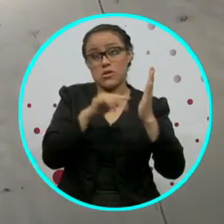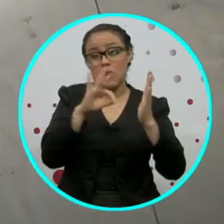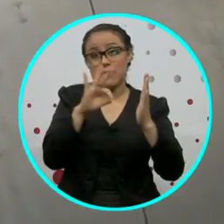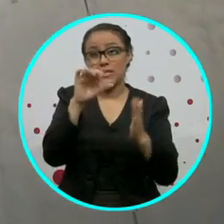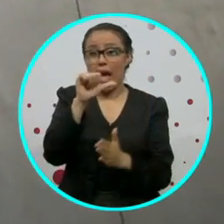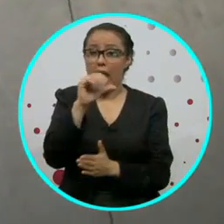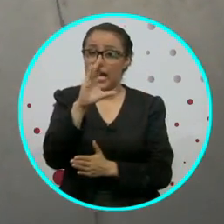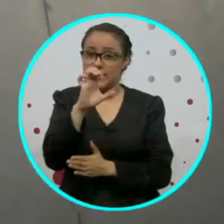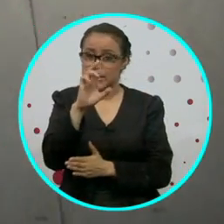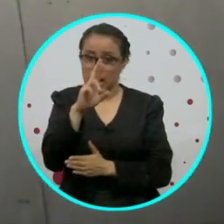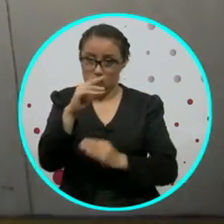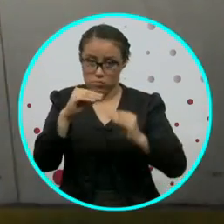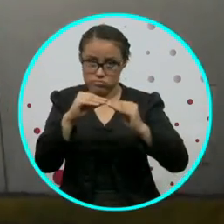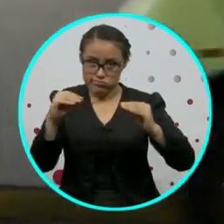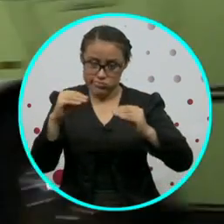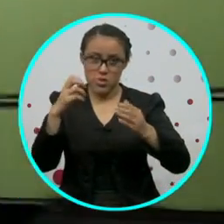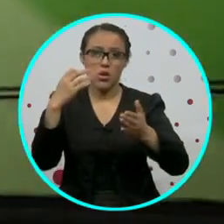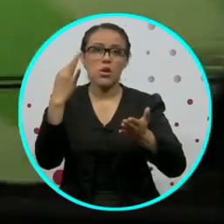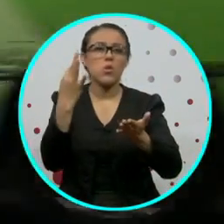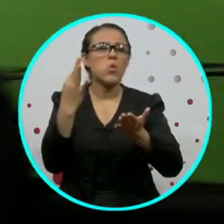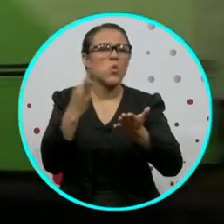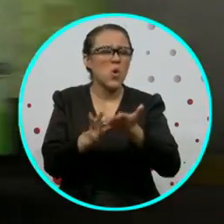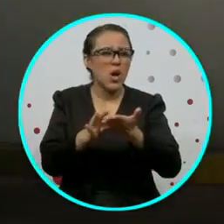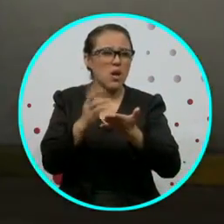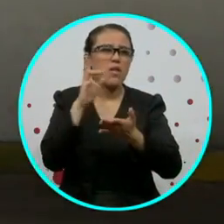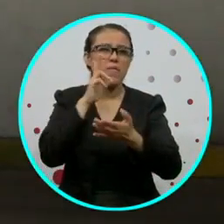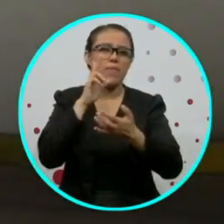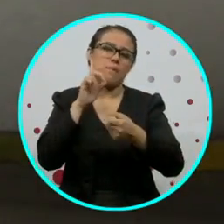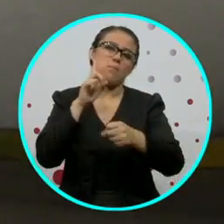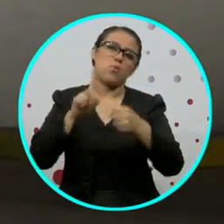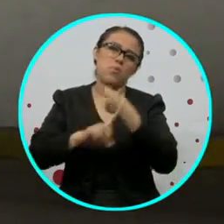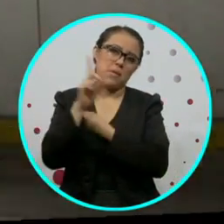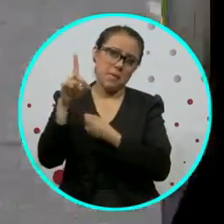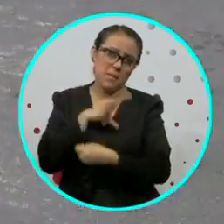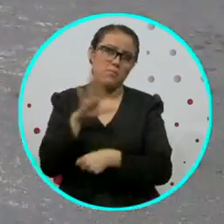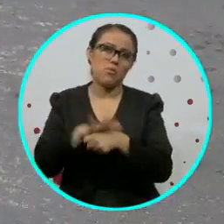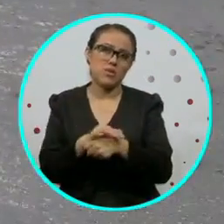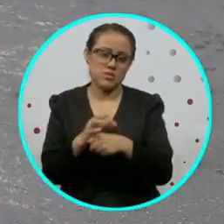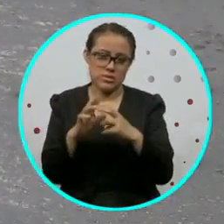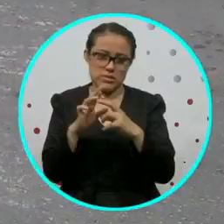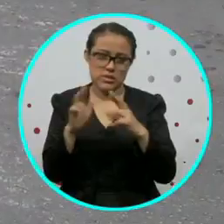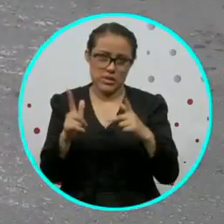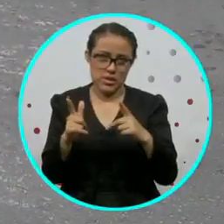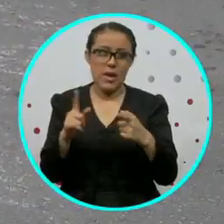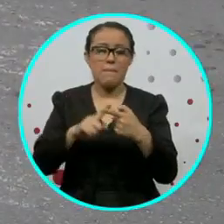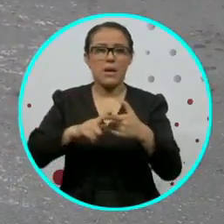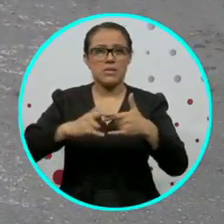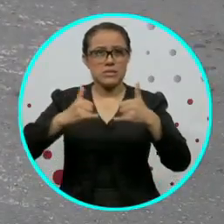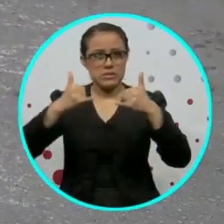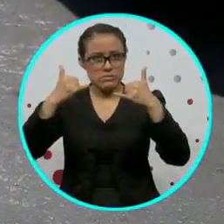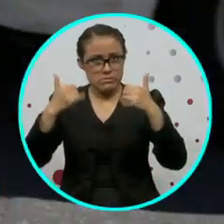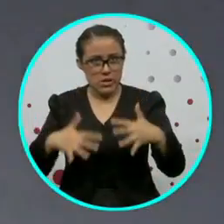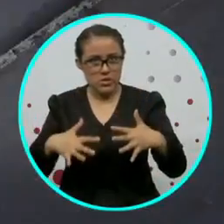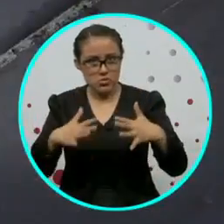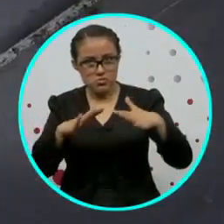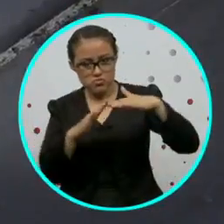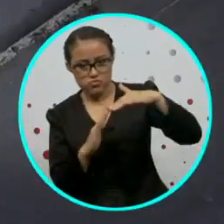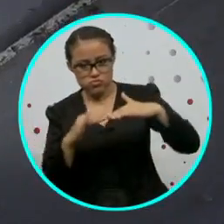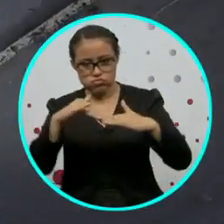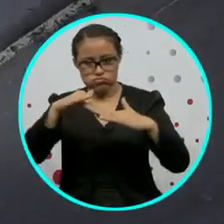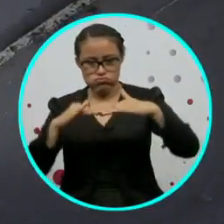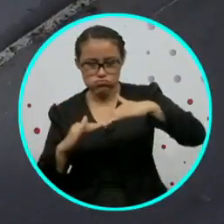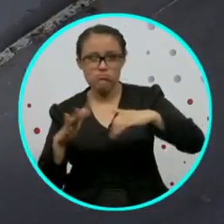acero. El óxido en una de sus partes así lo demuestra. Y claro, óxido más peso igual a